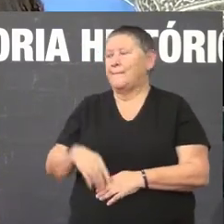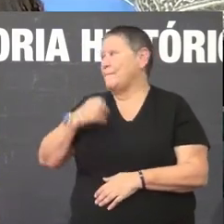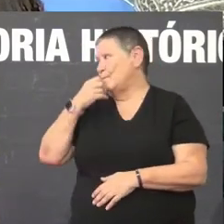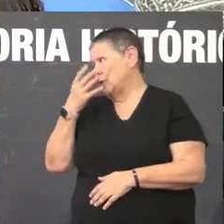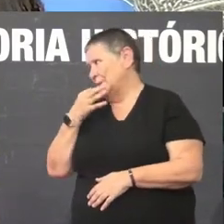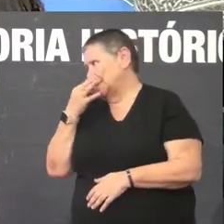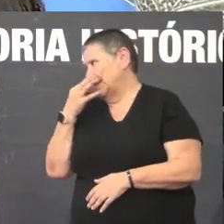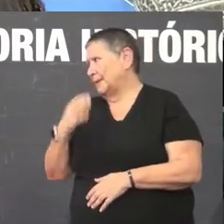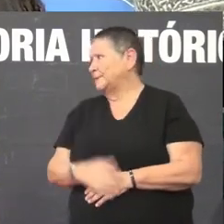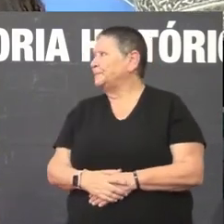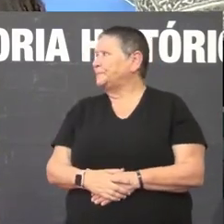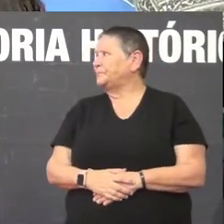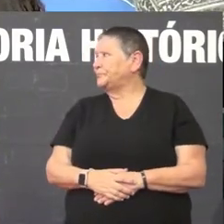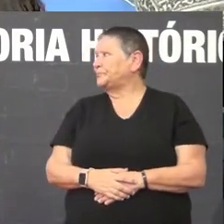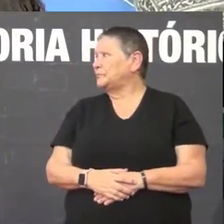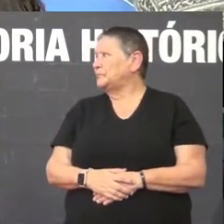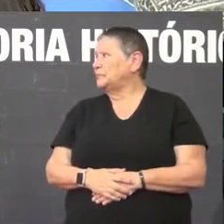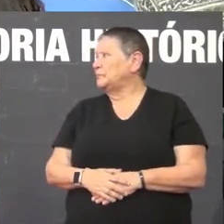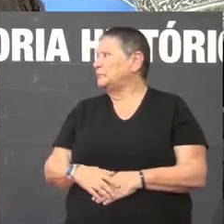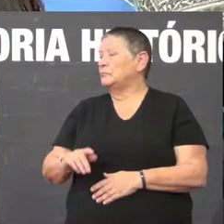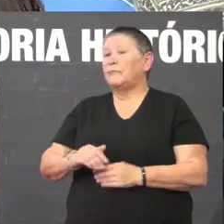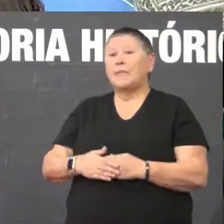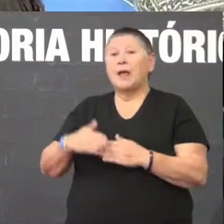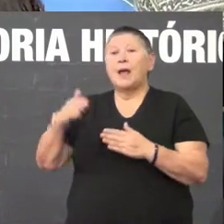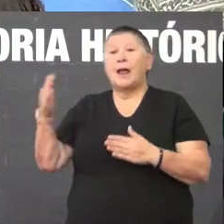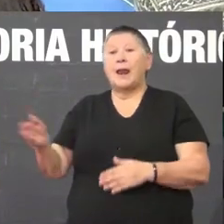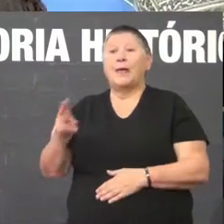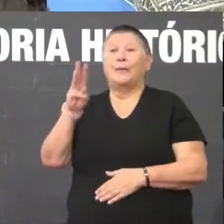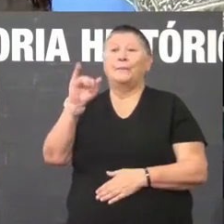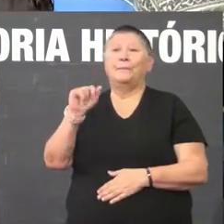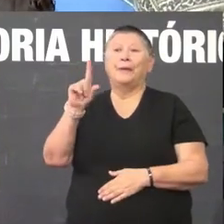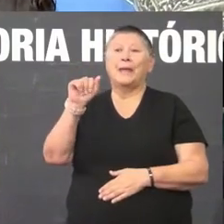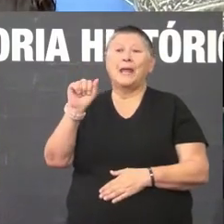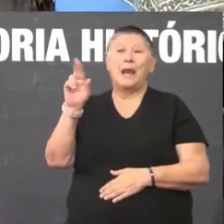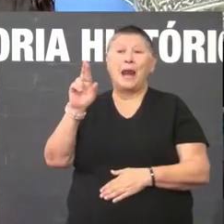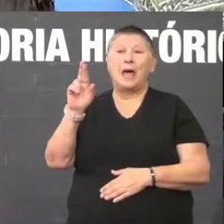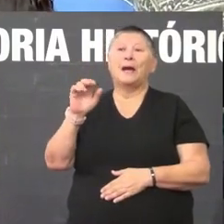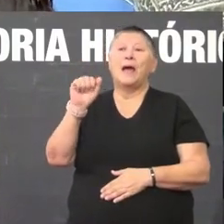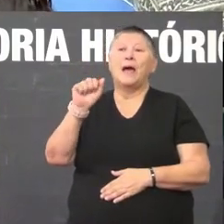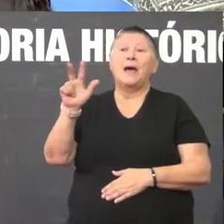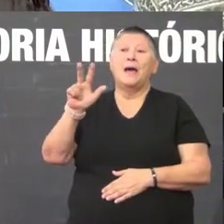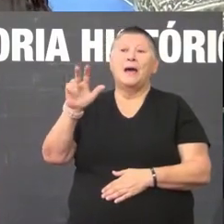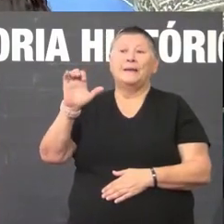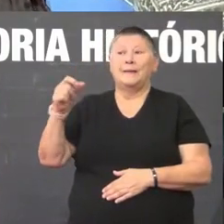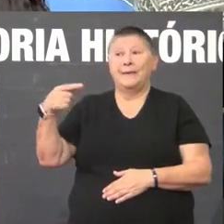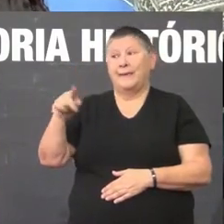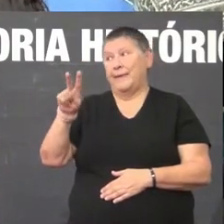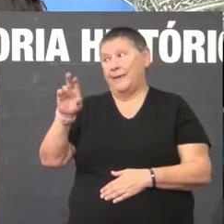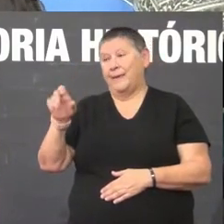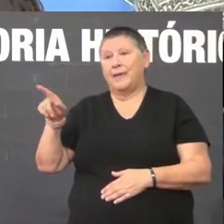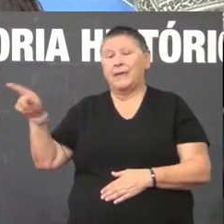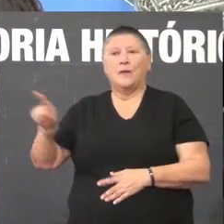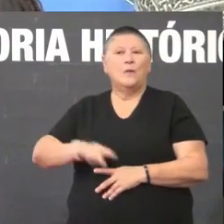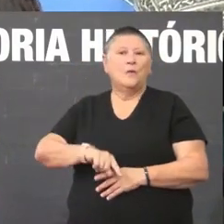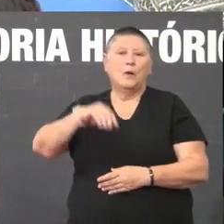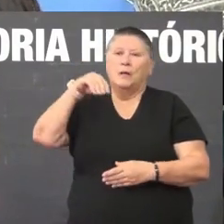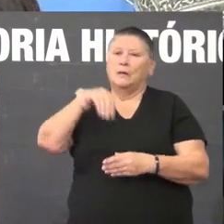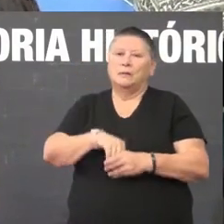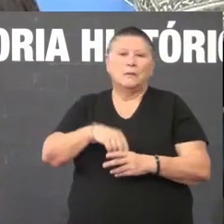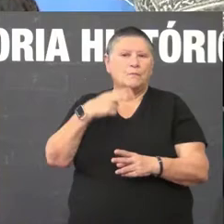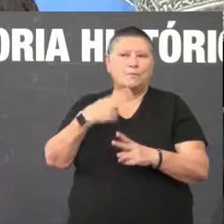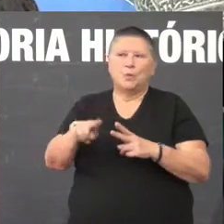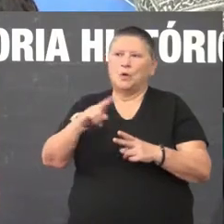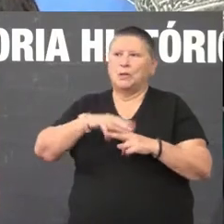boas tardes. O seu carón está Pilar Allegue, unha muller cunha implicación política absoluta xa dende a súa